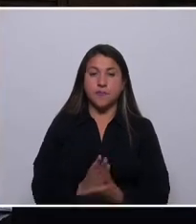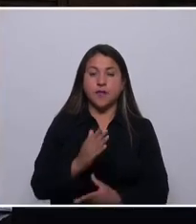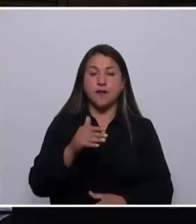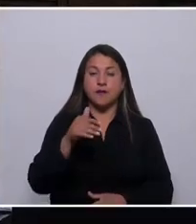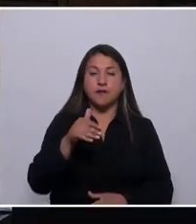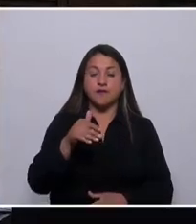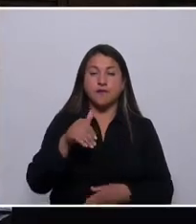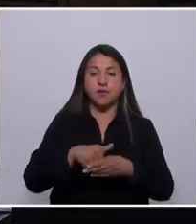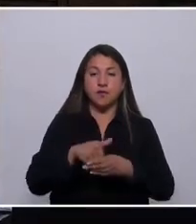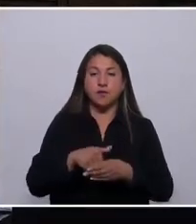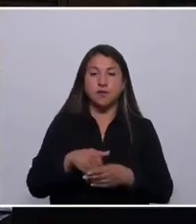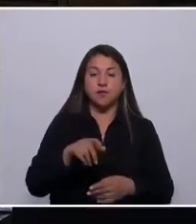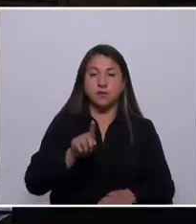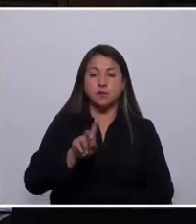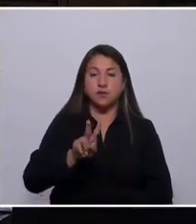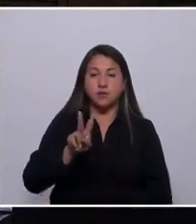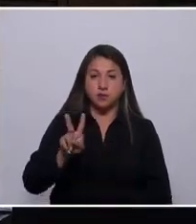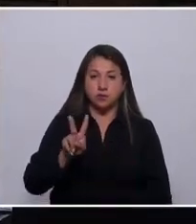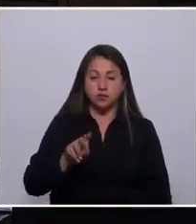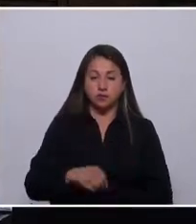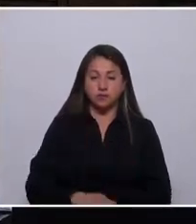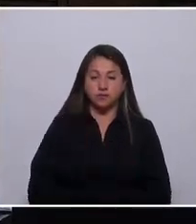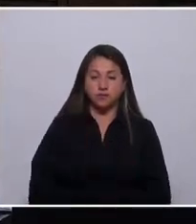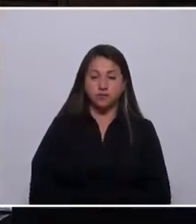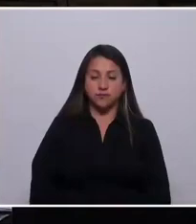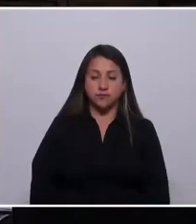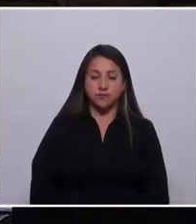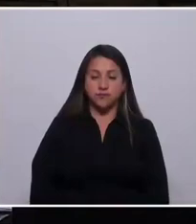indicación número 122.